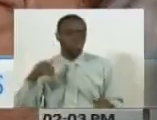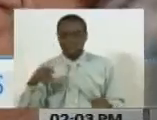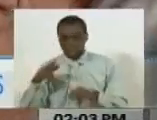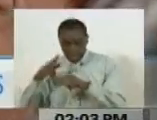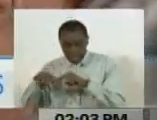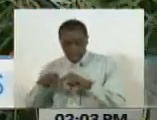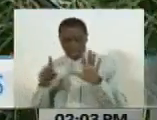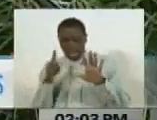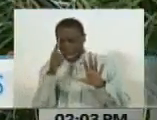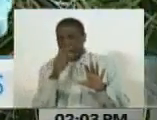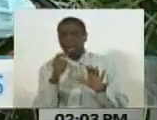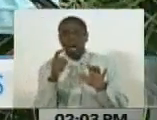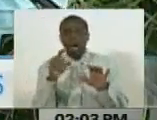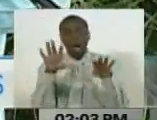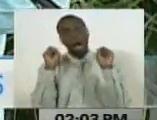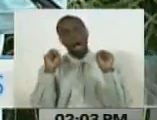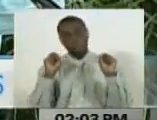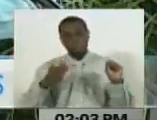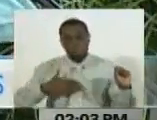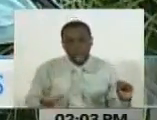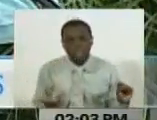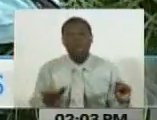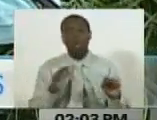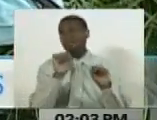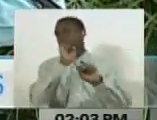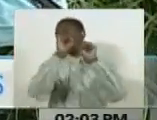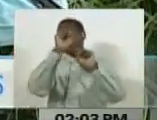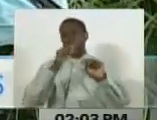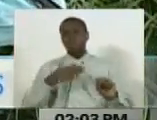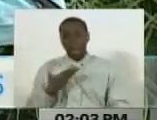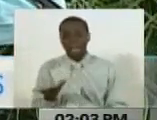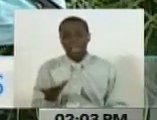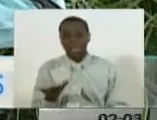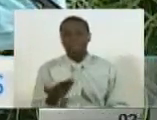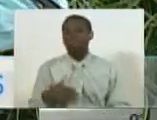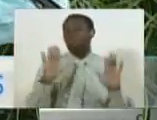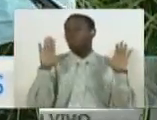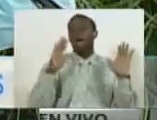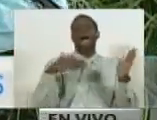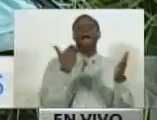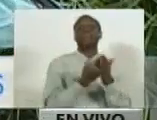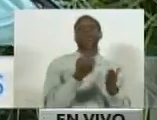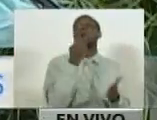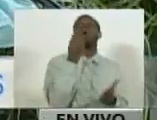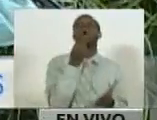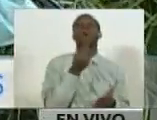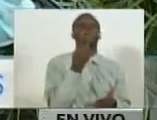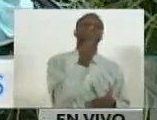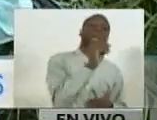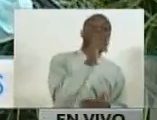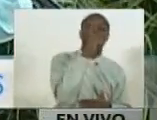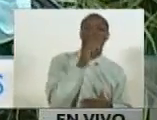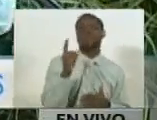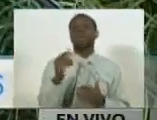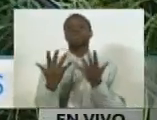Yo les pregunto a ustedes, hasta un joven de 20 años, de 15 años